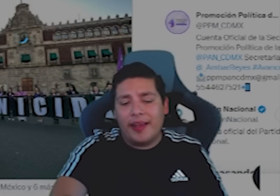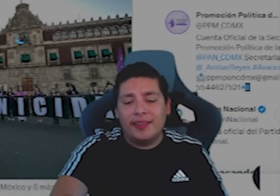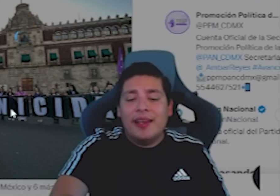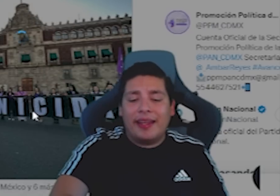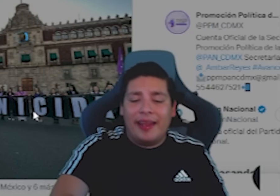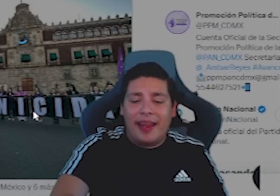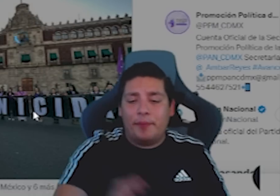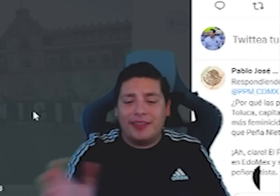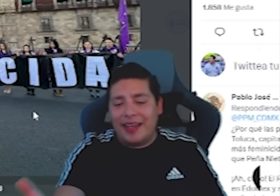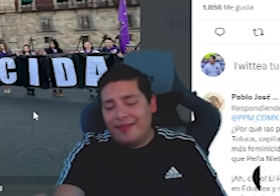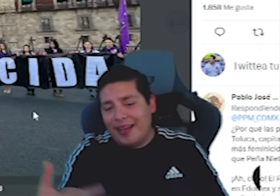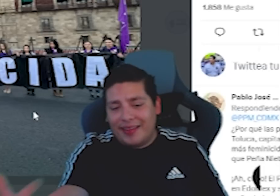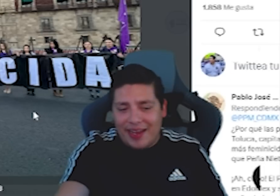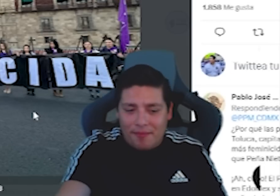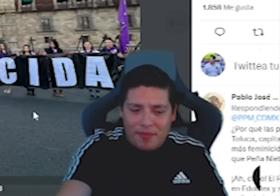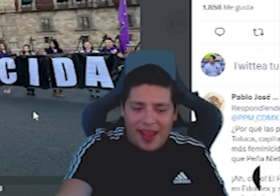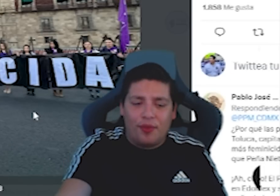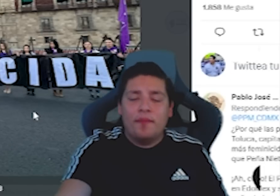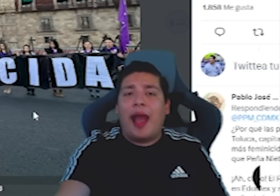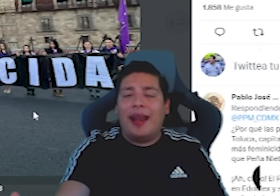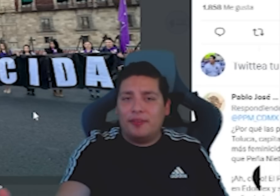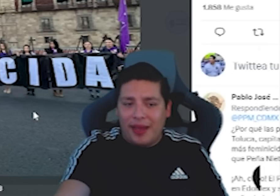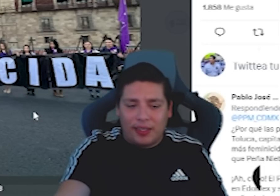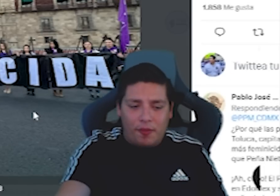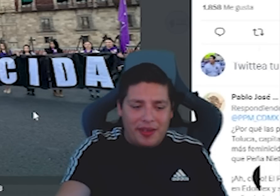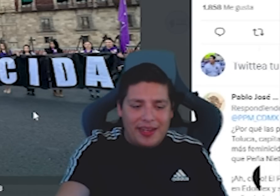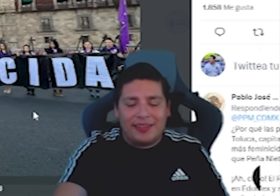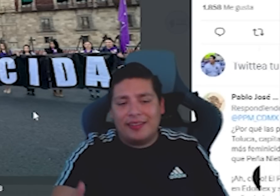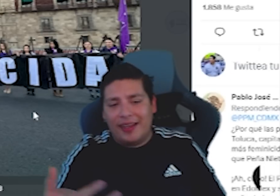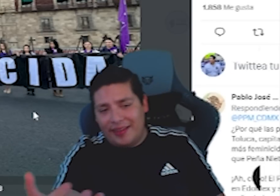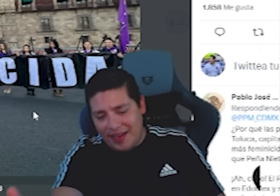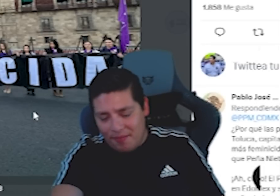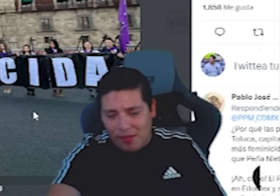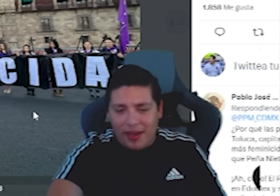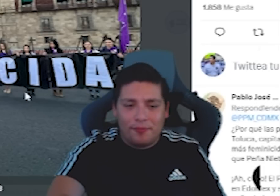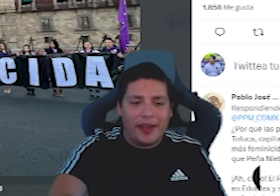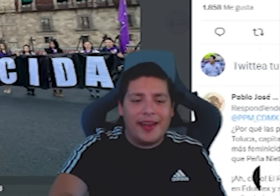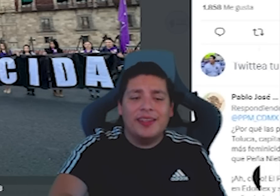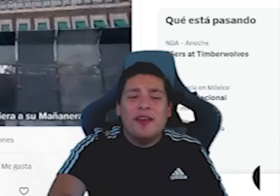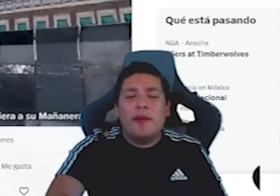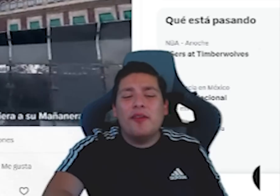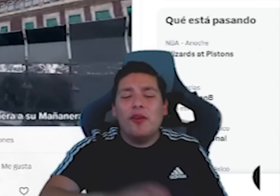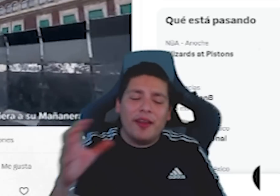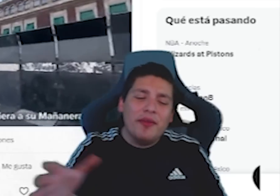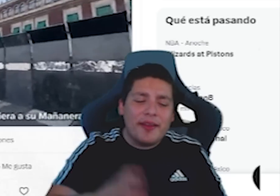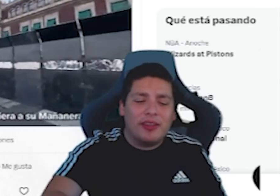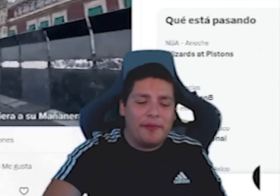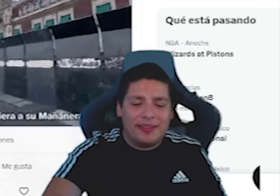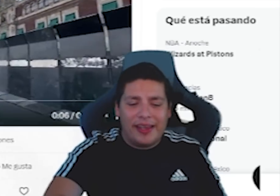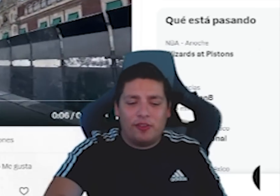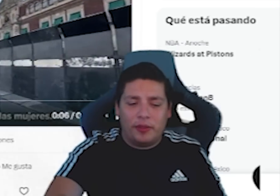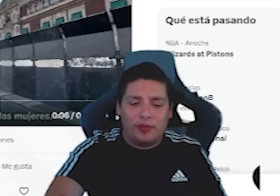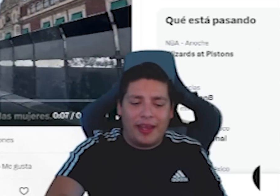las mujeres, que el presidente le tiene miedo a las marchas feministas, que le tiene miedo a las mujeres. Bueno, lo que